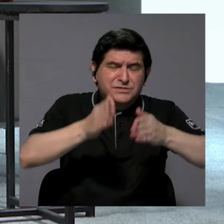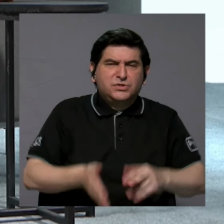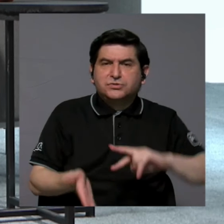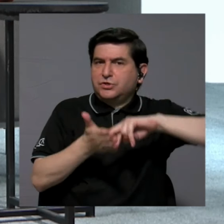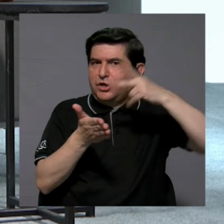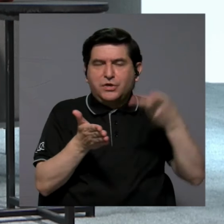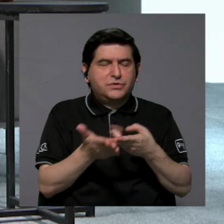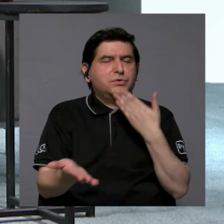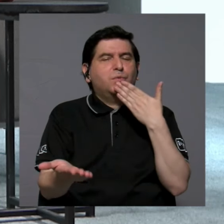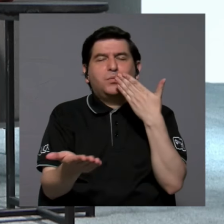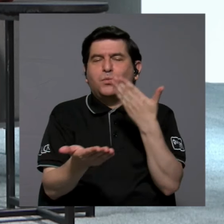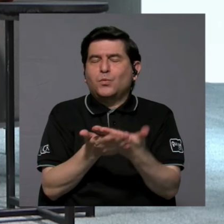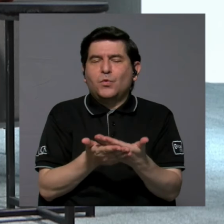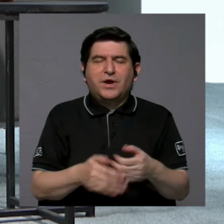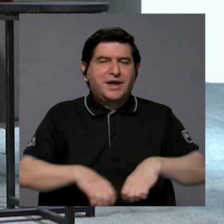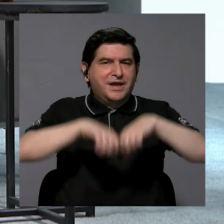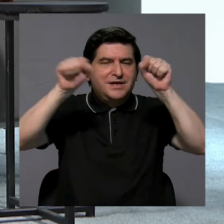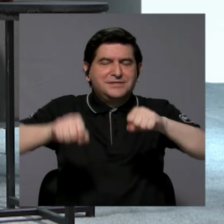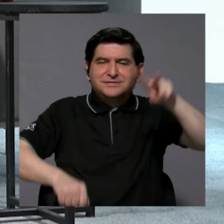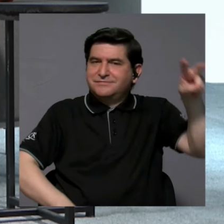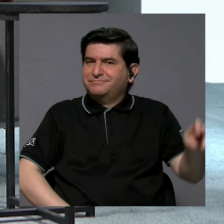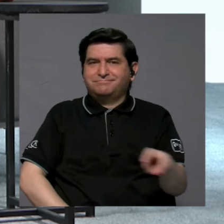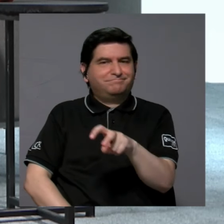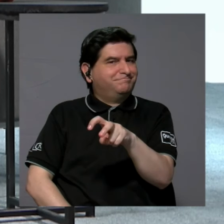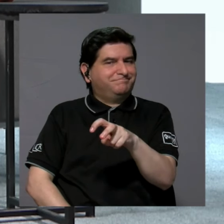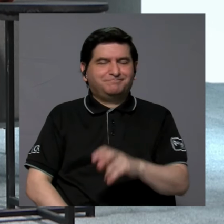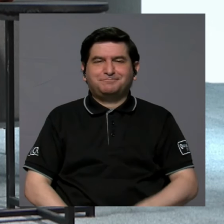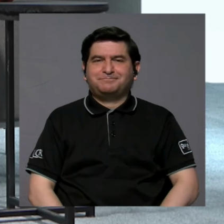se traduce en un buen sistema de transportes.